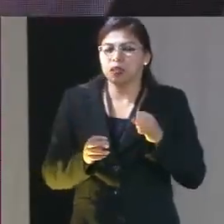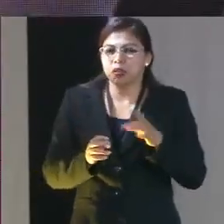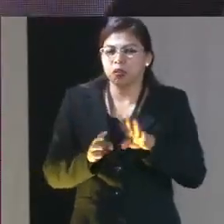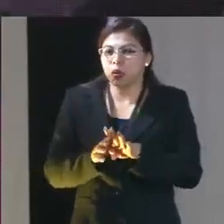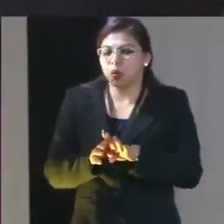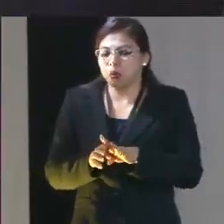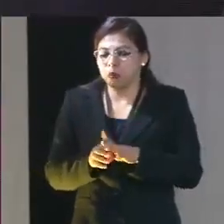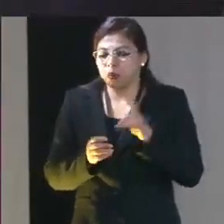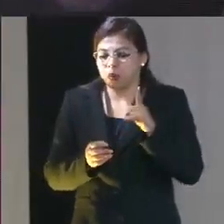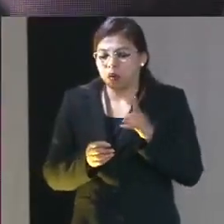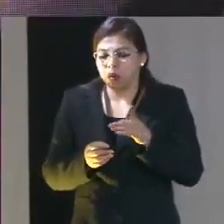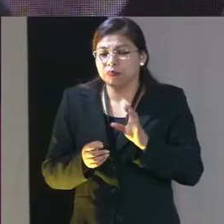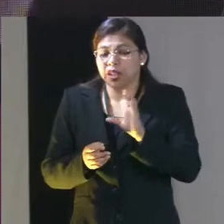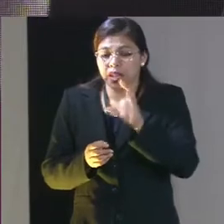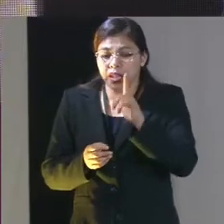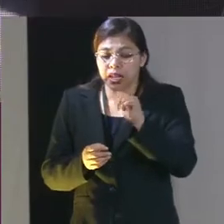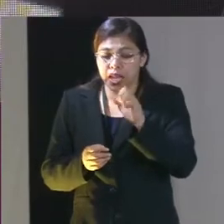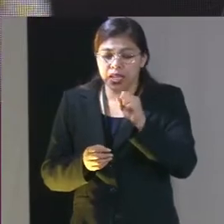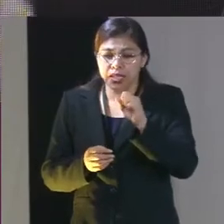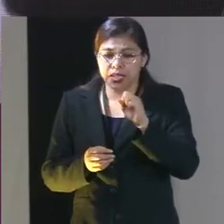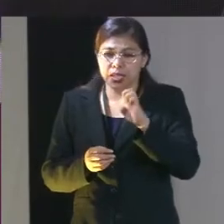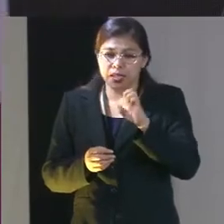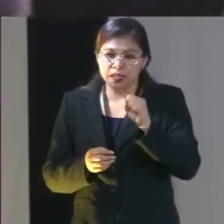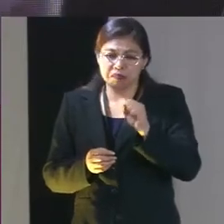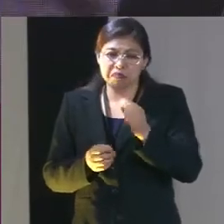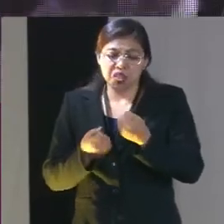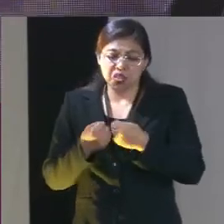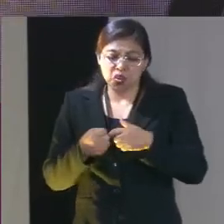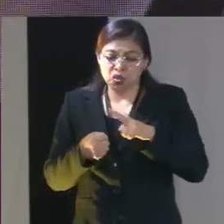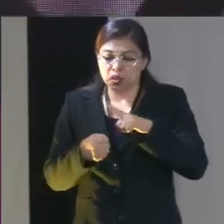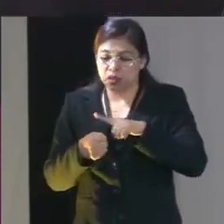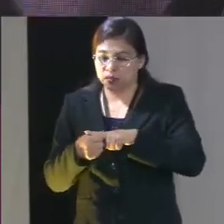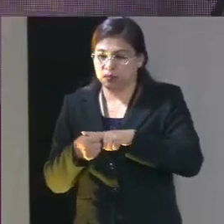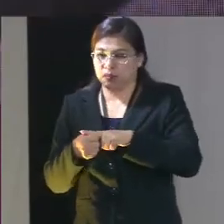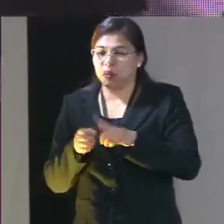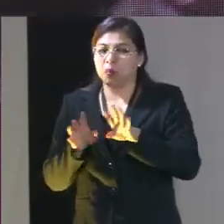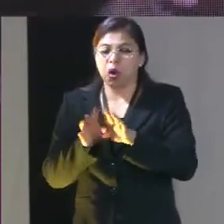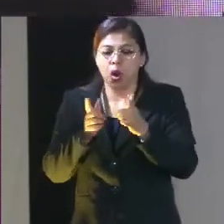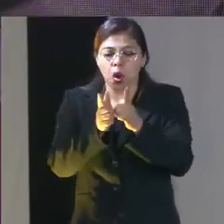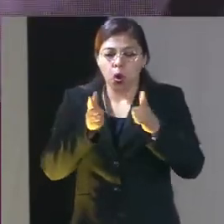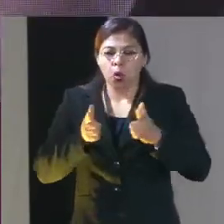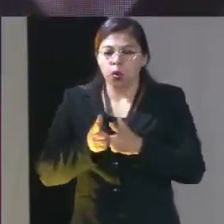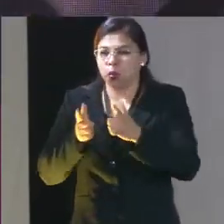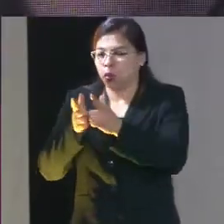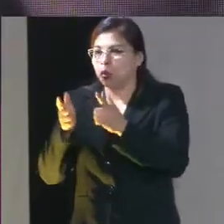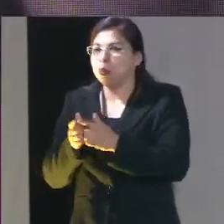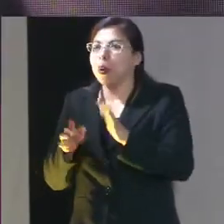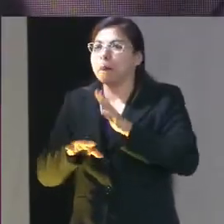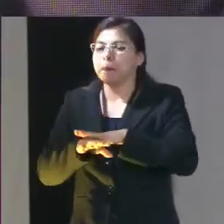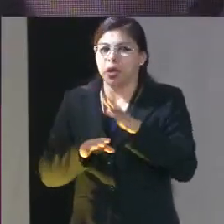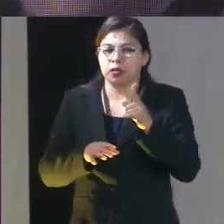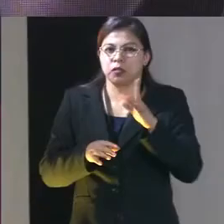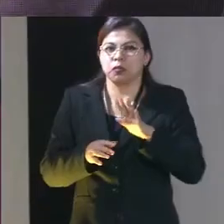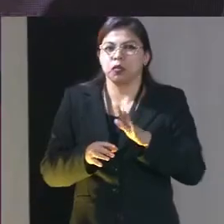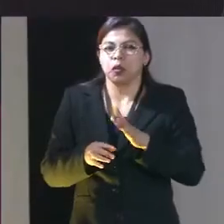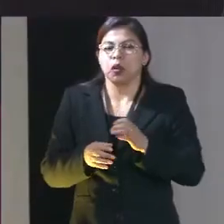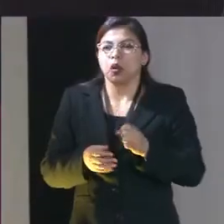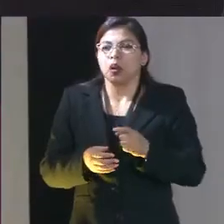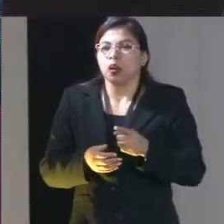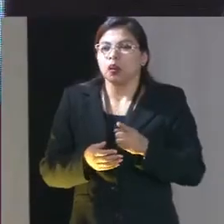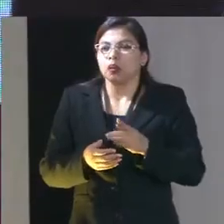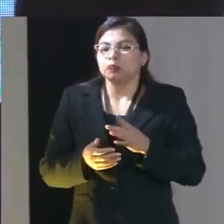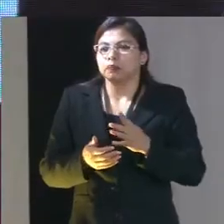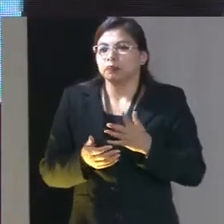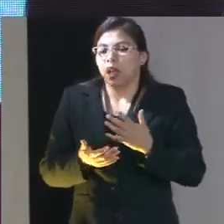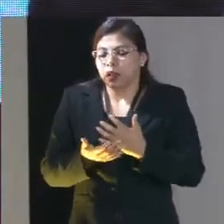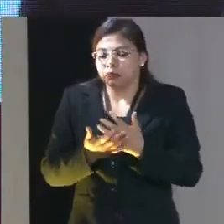y no lo queremos decir clases porque no es sociedad de clases, los grupos dominantes, las castas dominantes de